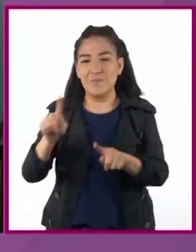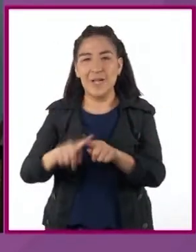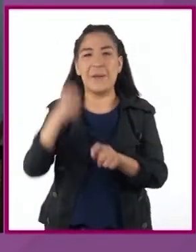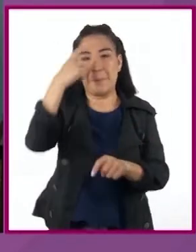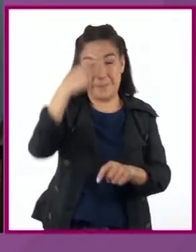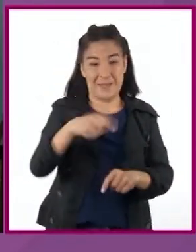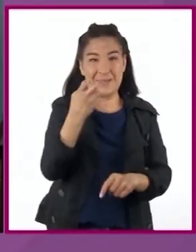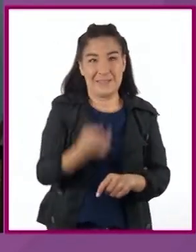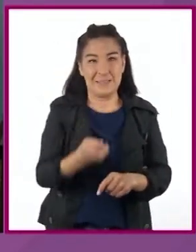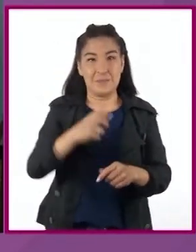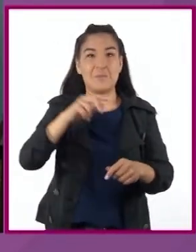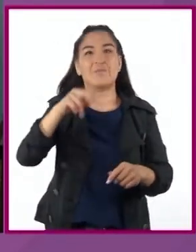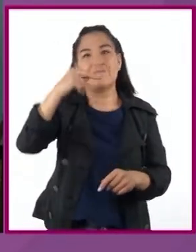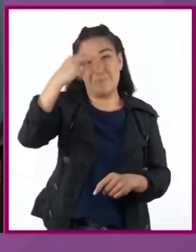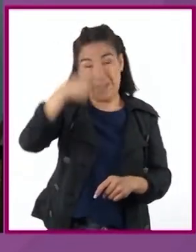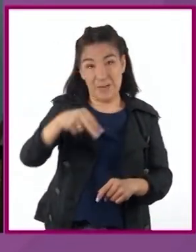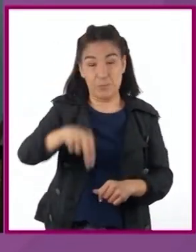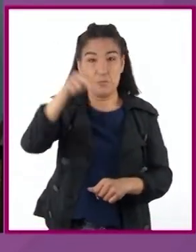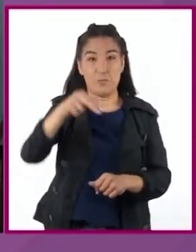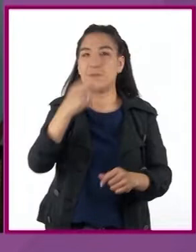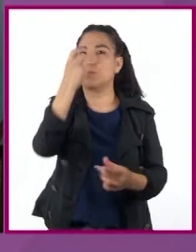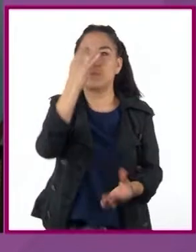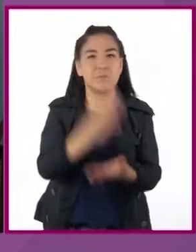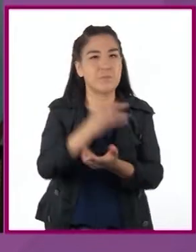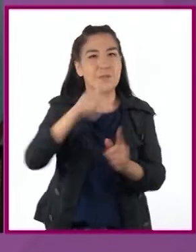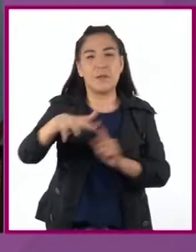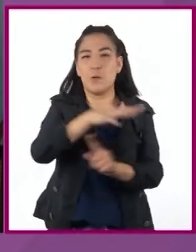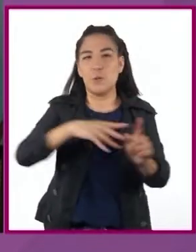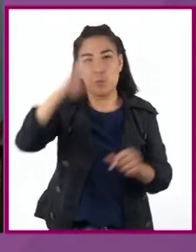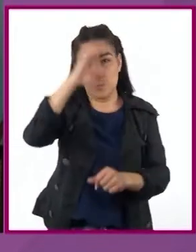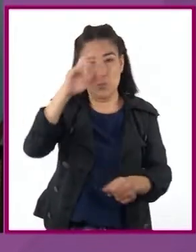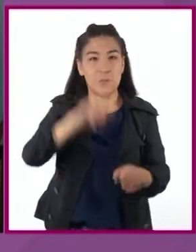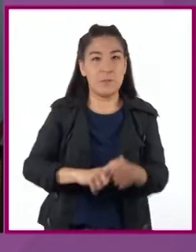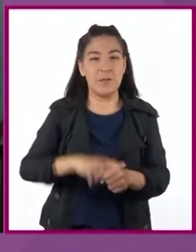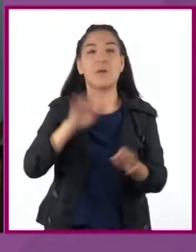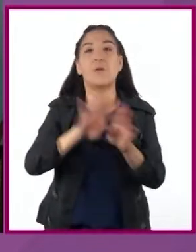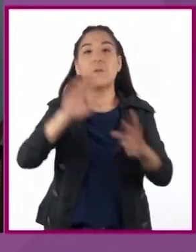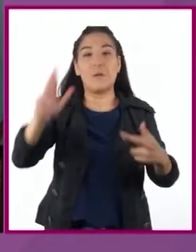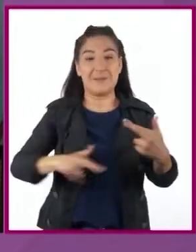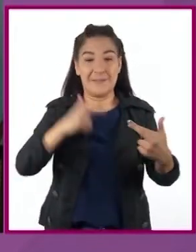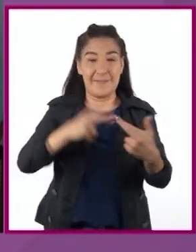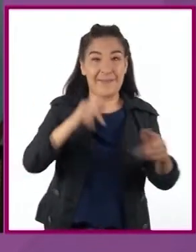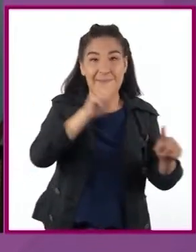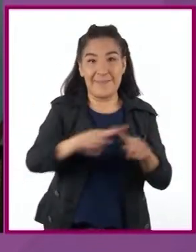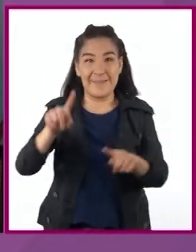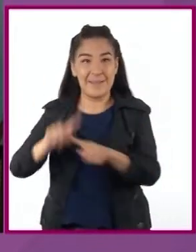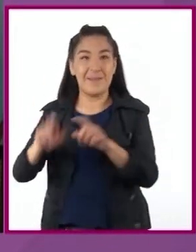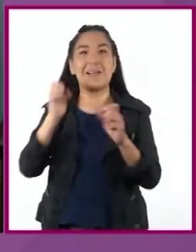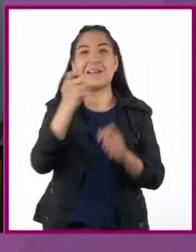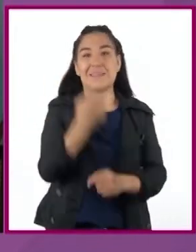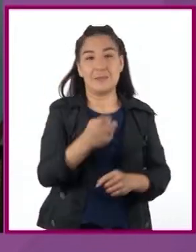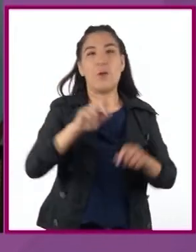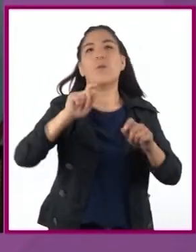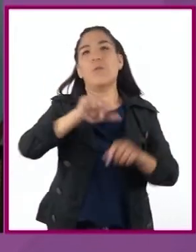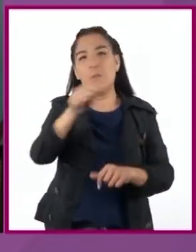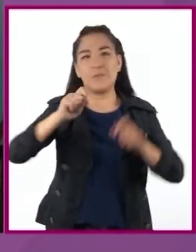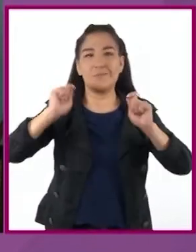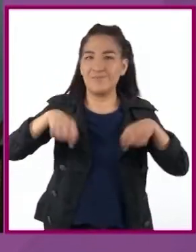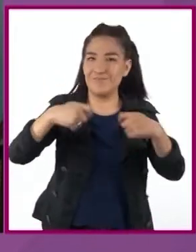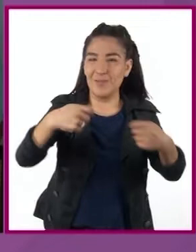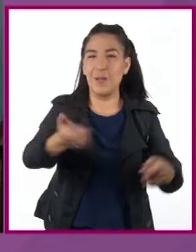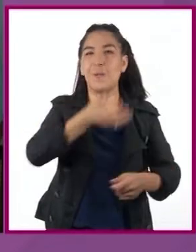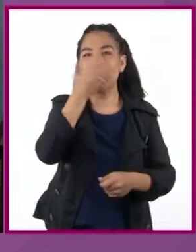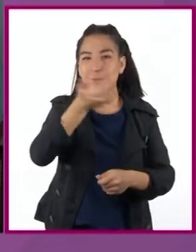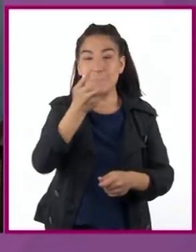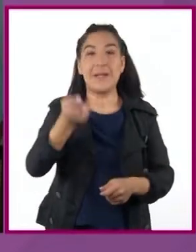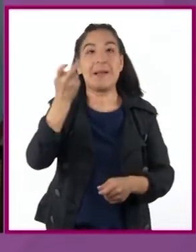una sola área cultural que, aunque con variantes regionales, se muestra unitaria ante otras tradiciones, los pueblos de